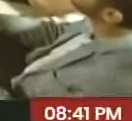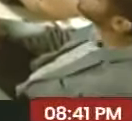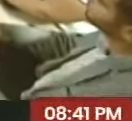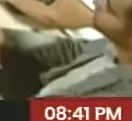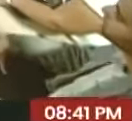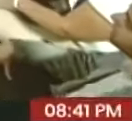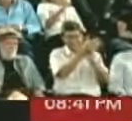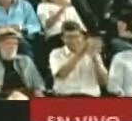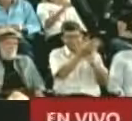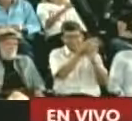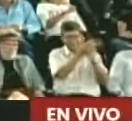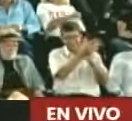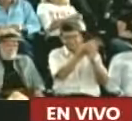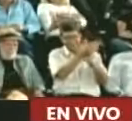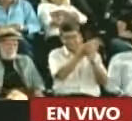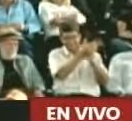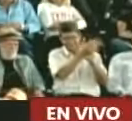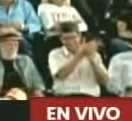Estos niños, vale.